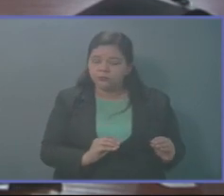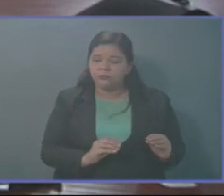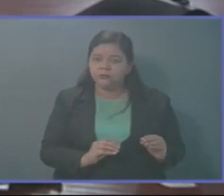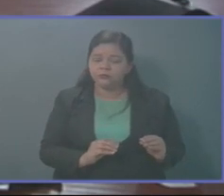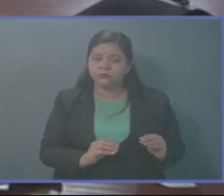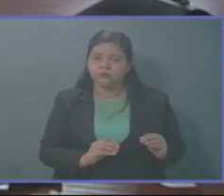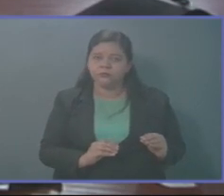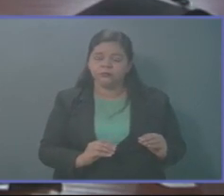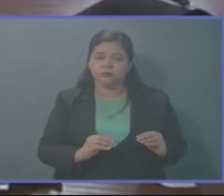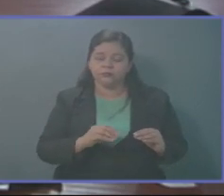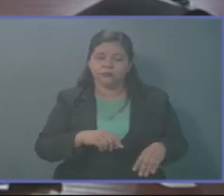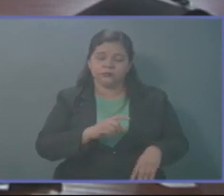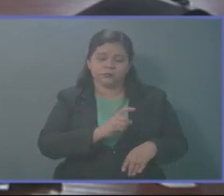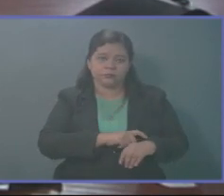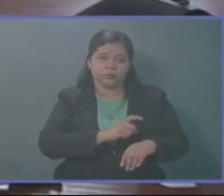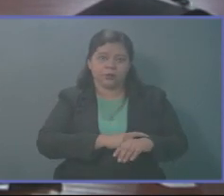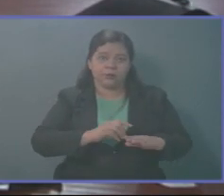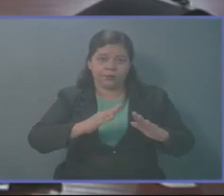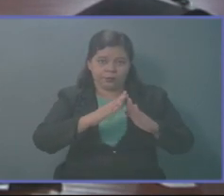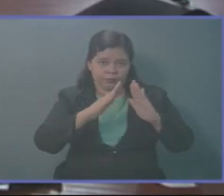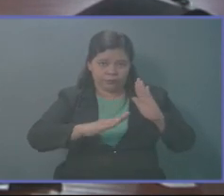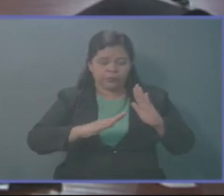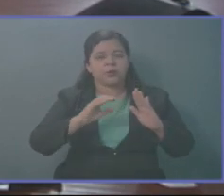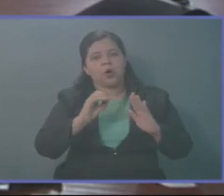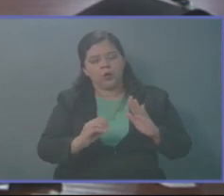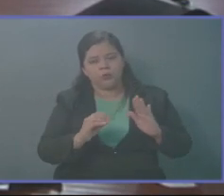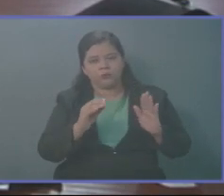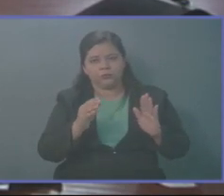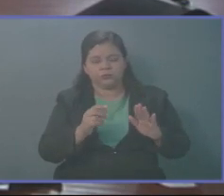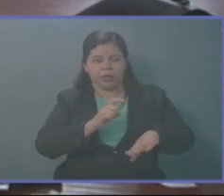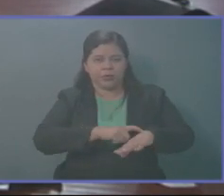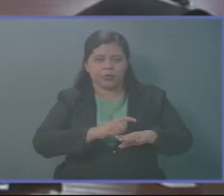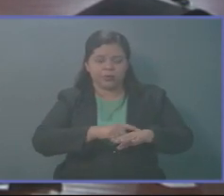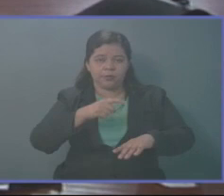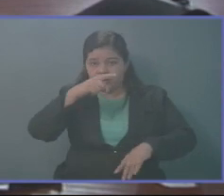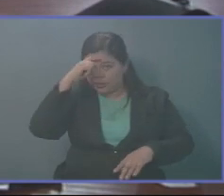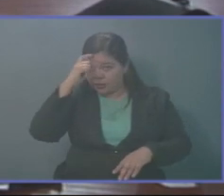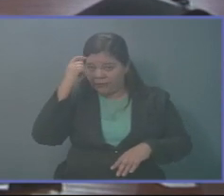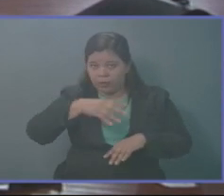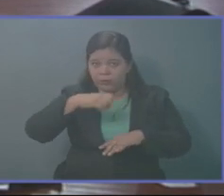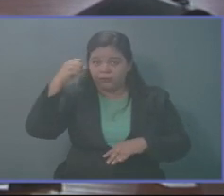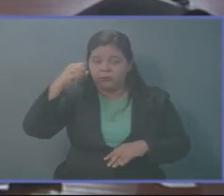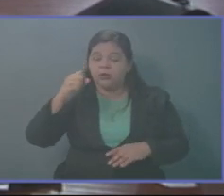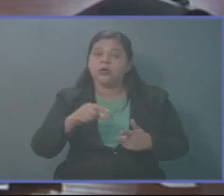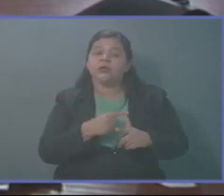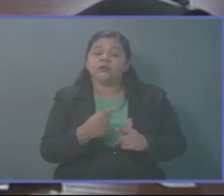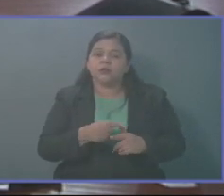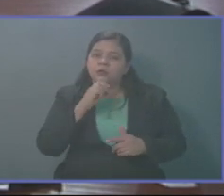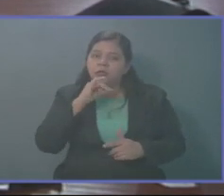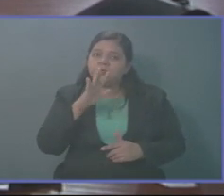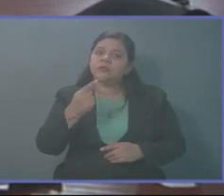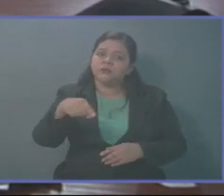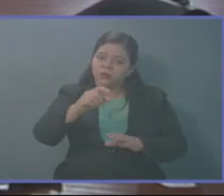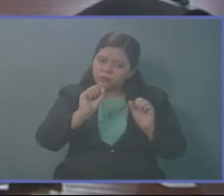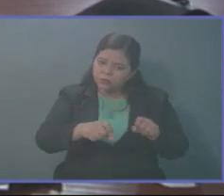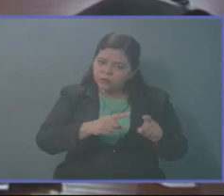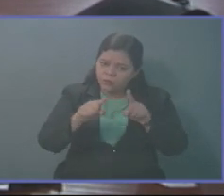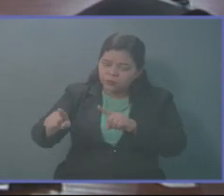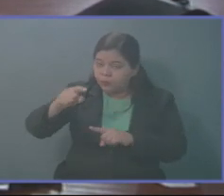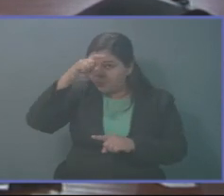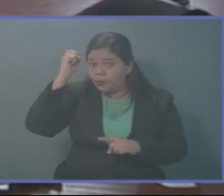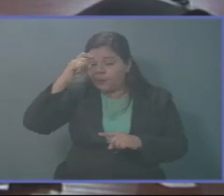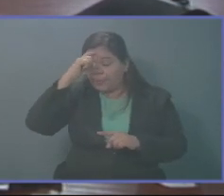cuarentena en el marco de la emergencia, se les estaría diciendo ustedes sí cumplan todas las obligaciones